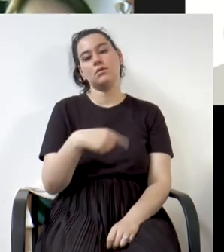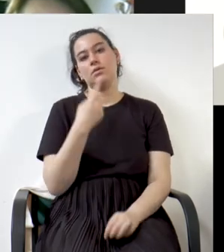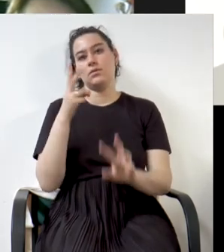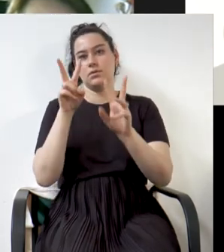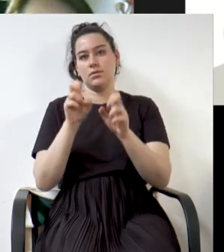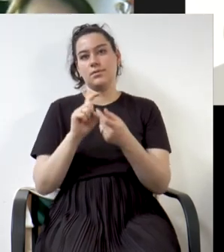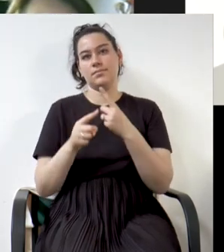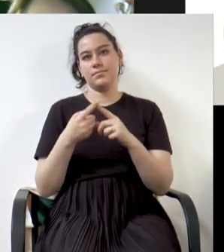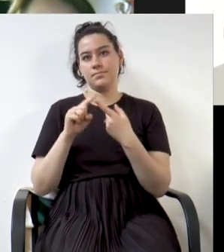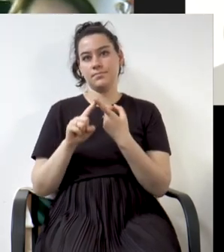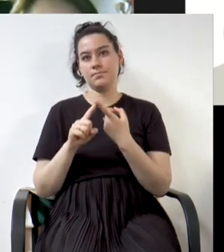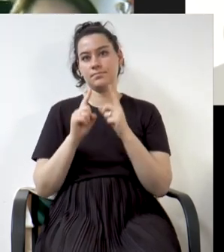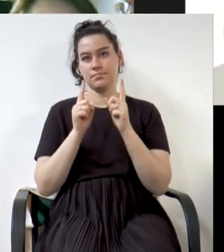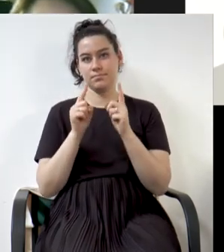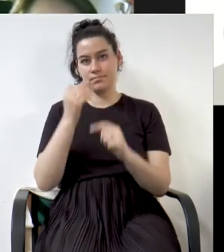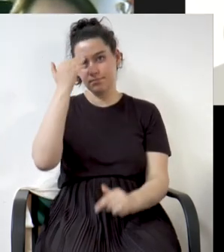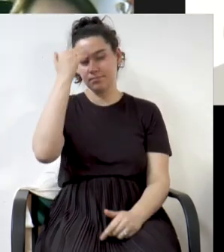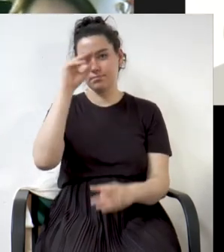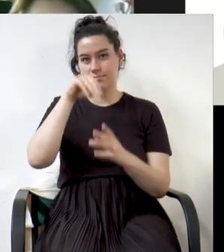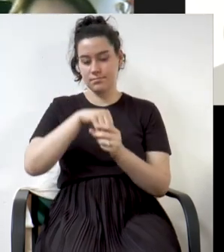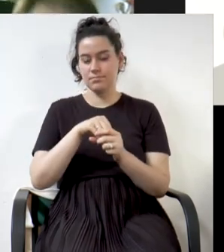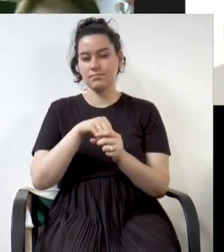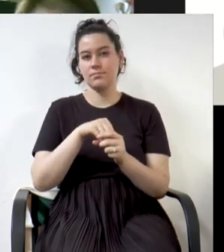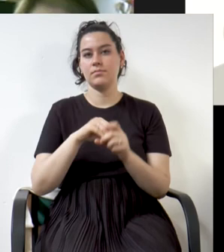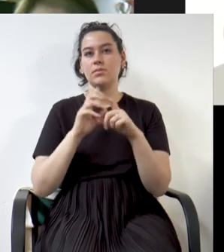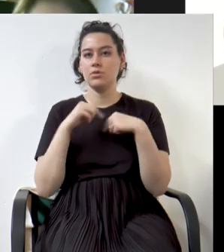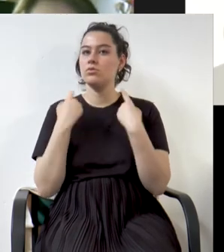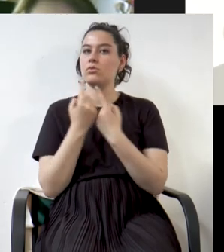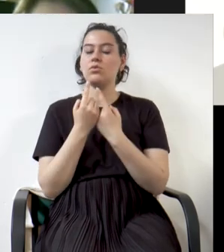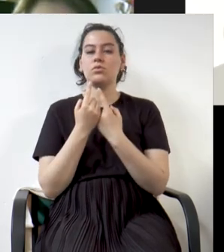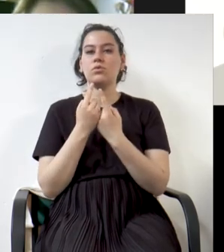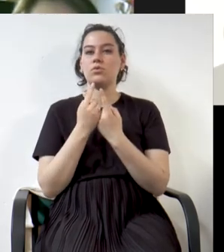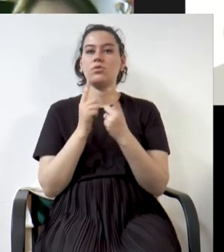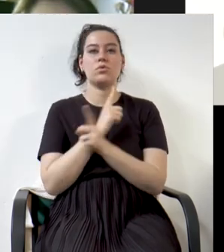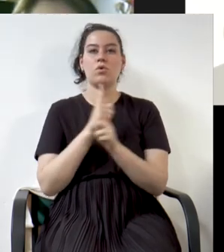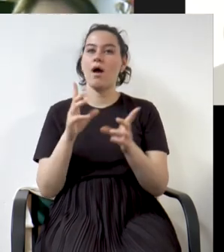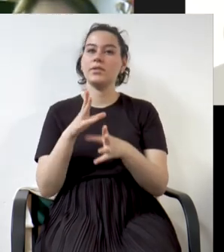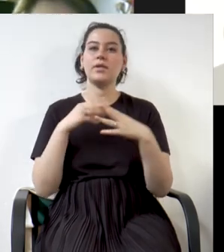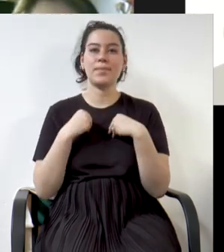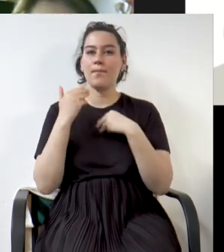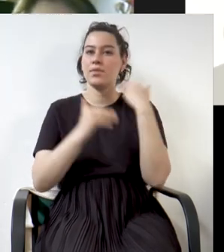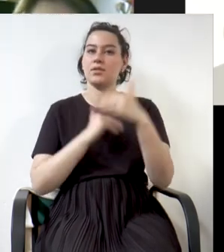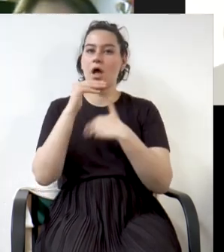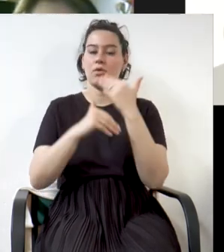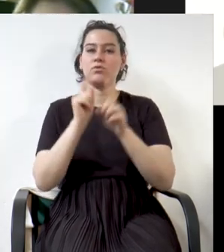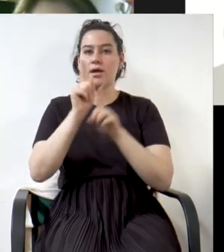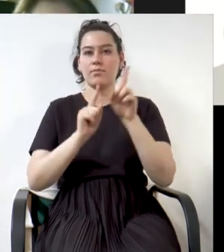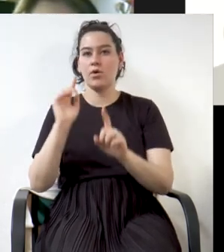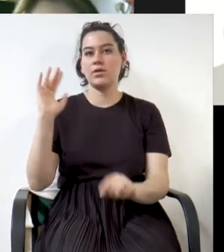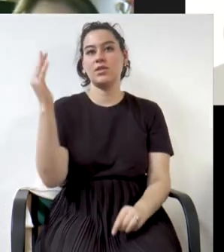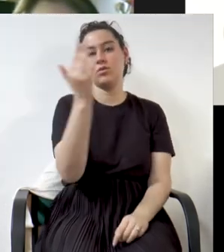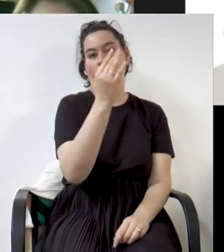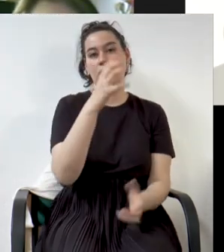ver con la erradicación del docente en el territorio. Nosotros no concebimos el desarrollo académico del interior en